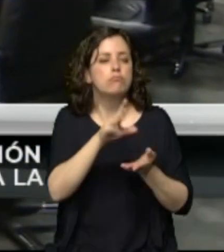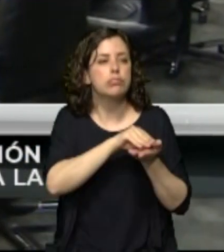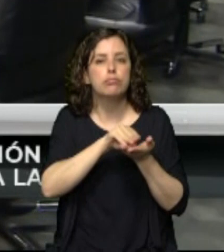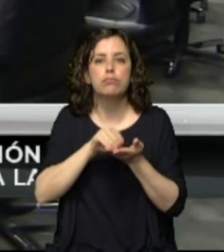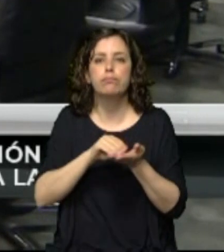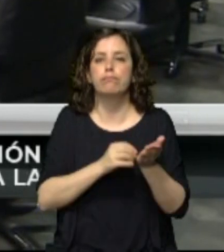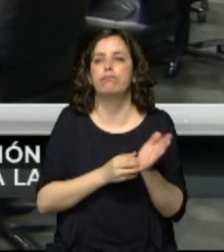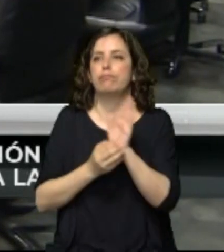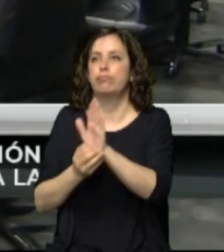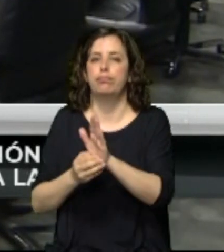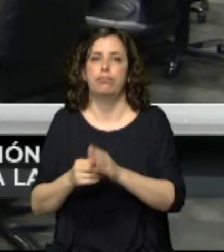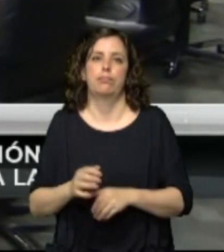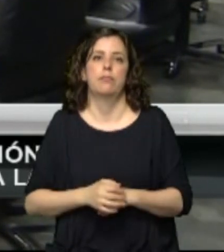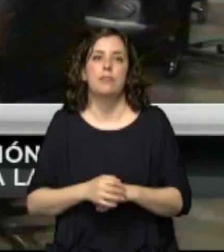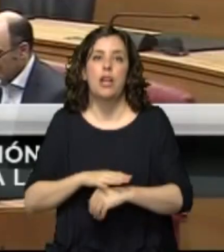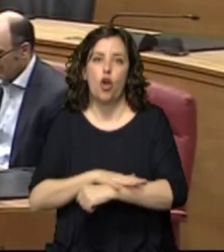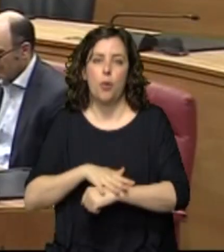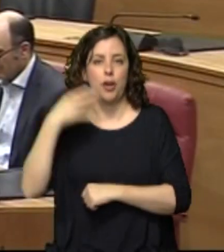foral.